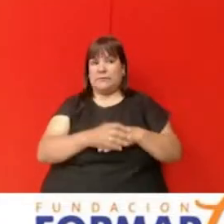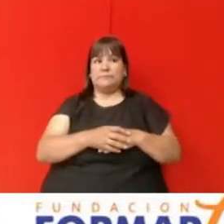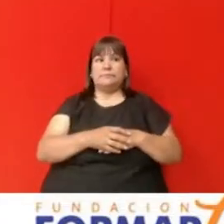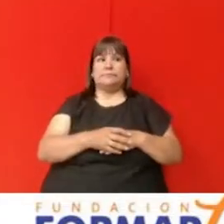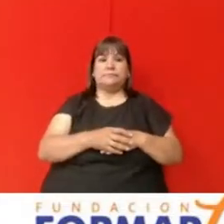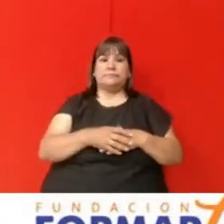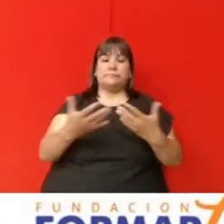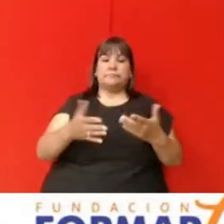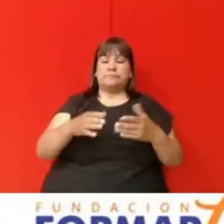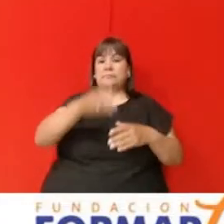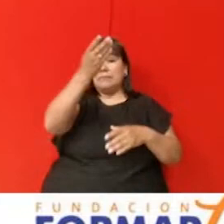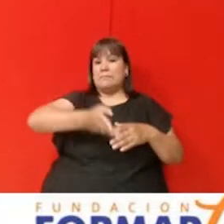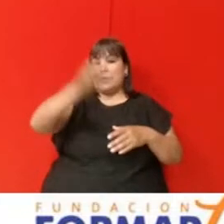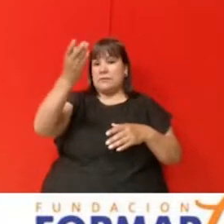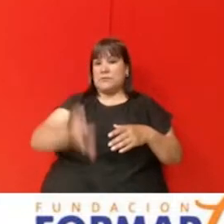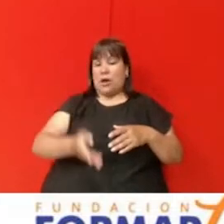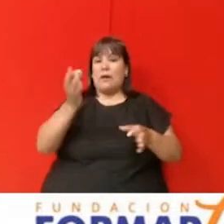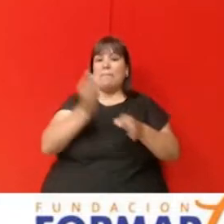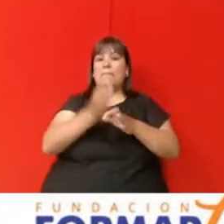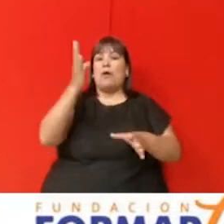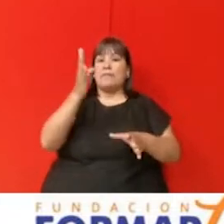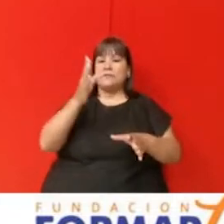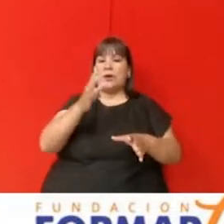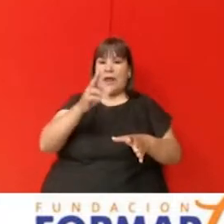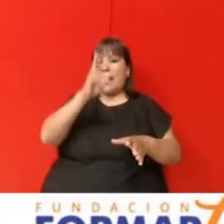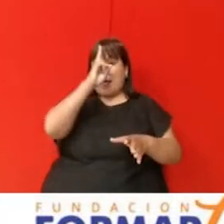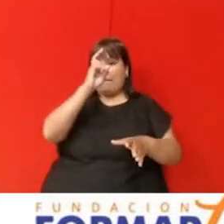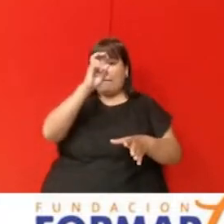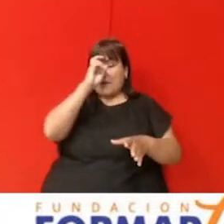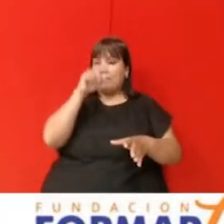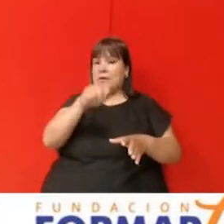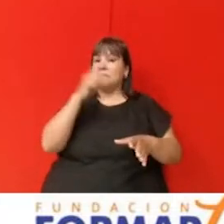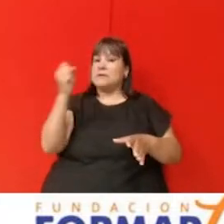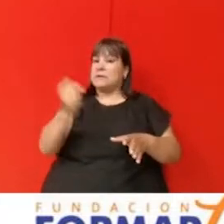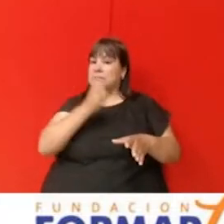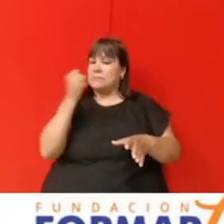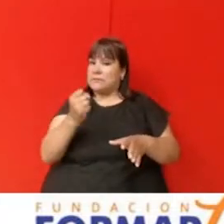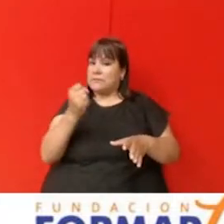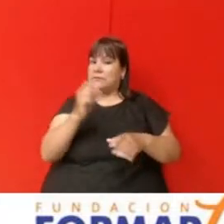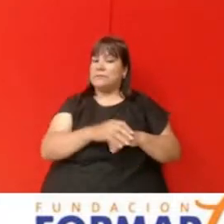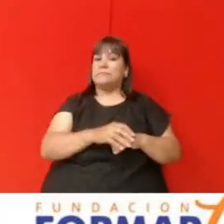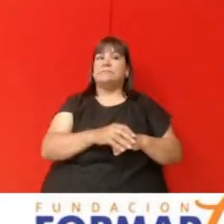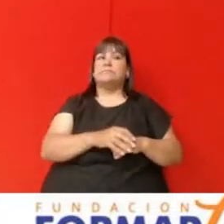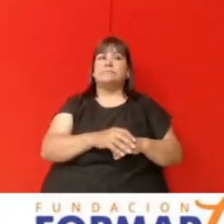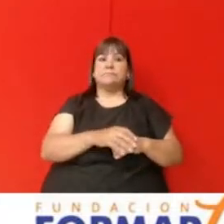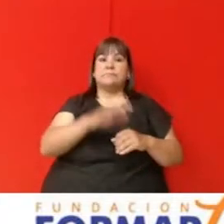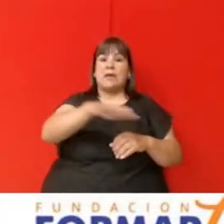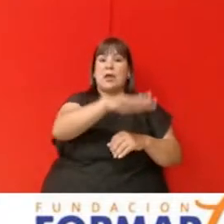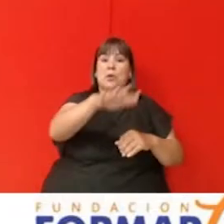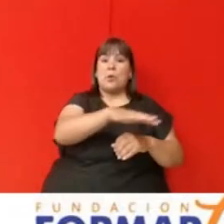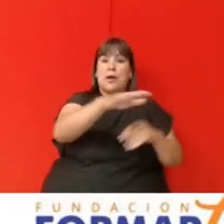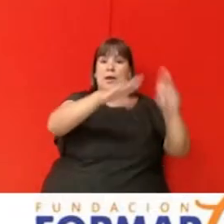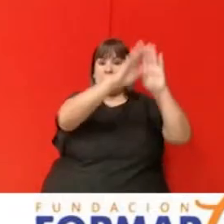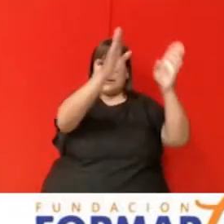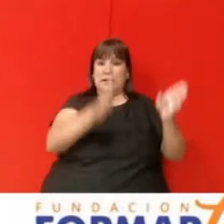¿no? Que a veces el horario un poco, a veces, no es nuestra residencia lo que hablaba Lía hoy, pero sí sé